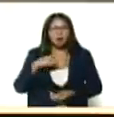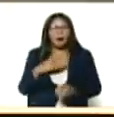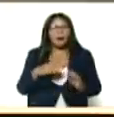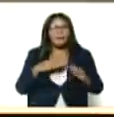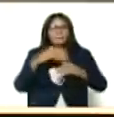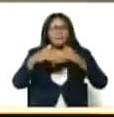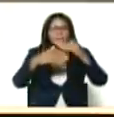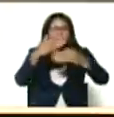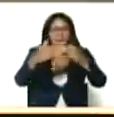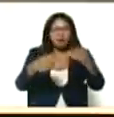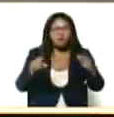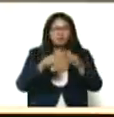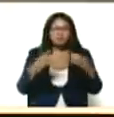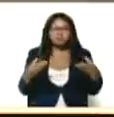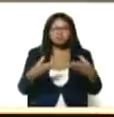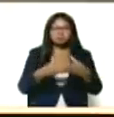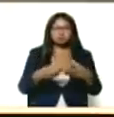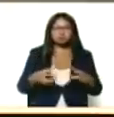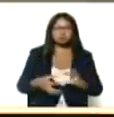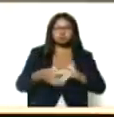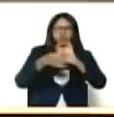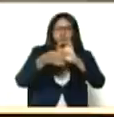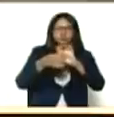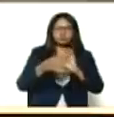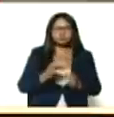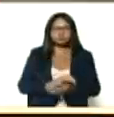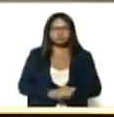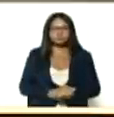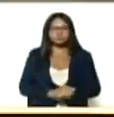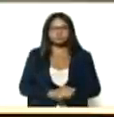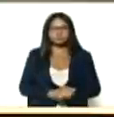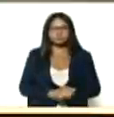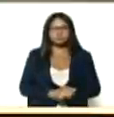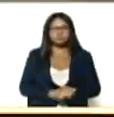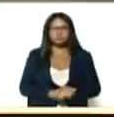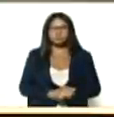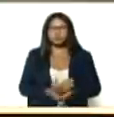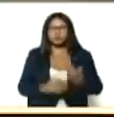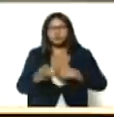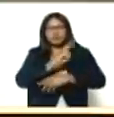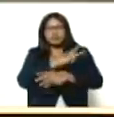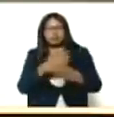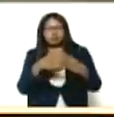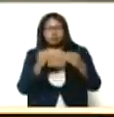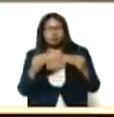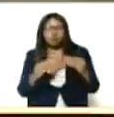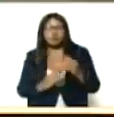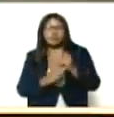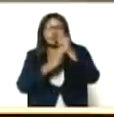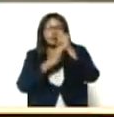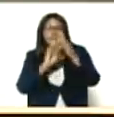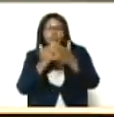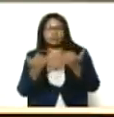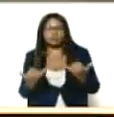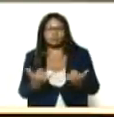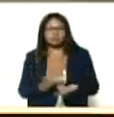liderazgo colectivo, unido, vamos fortaleciendo todo el liderazgo.